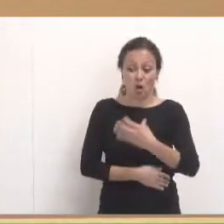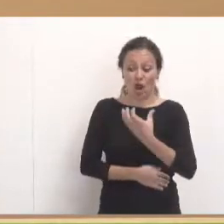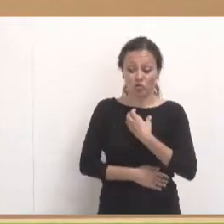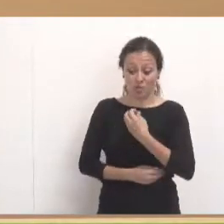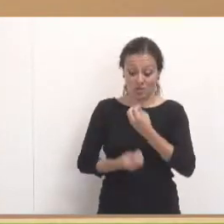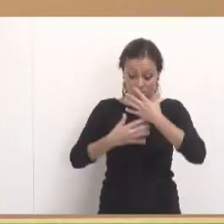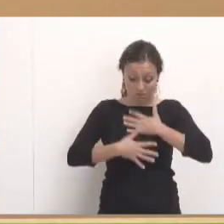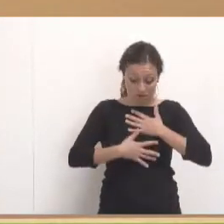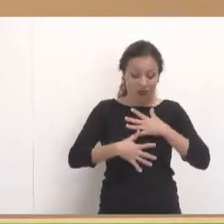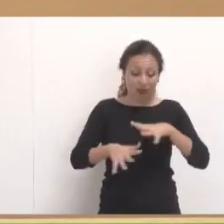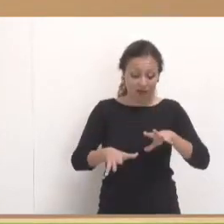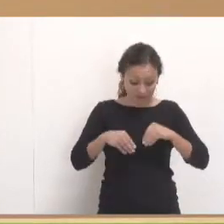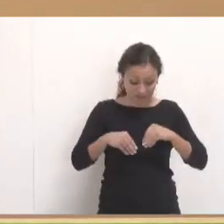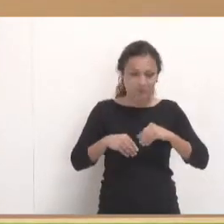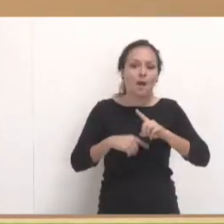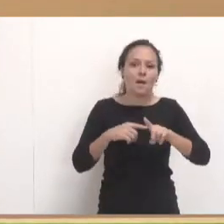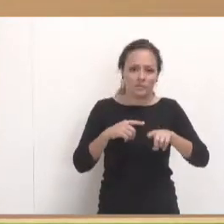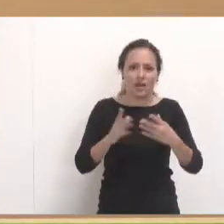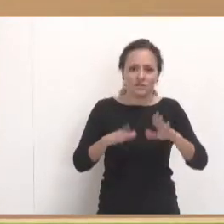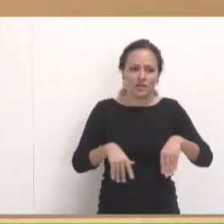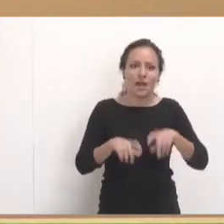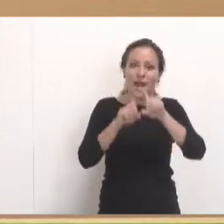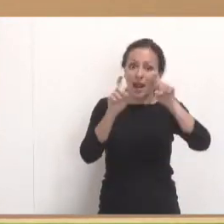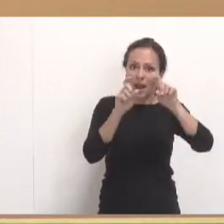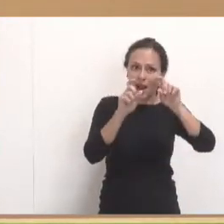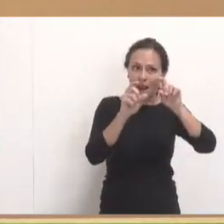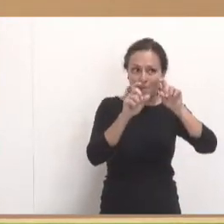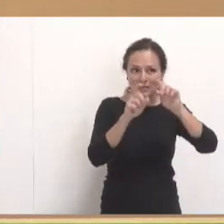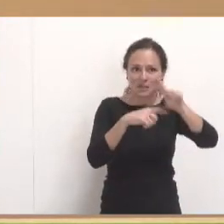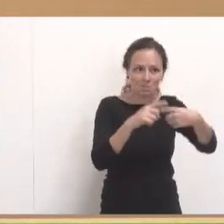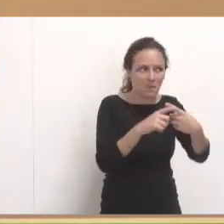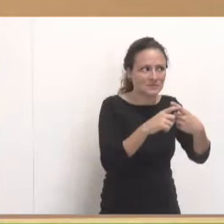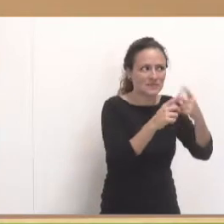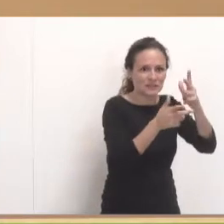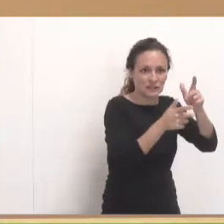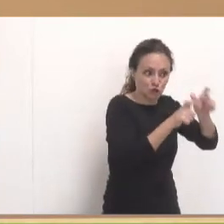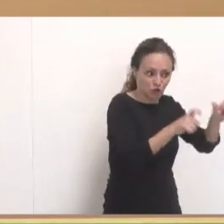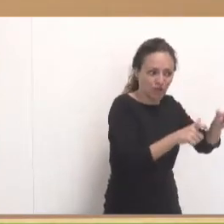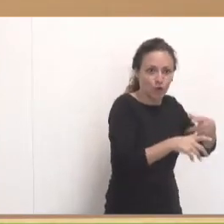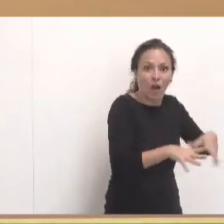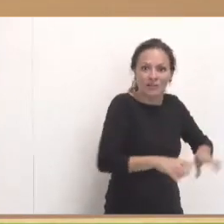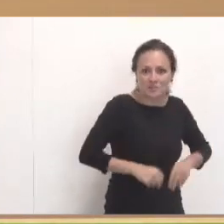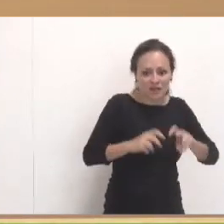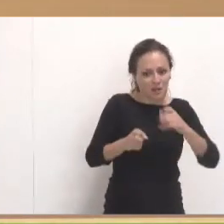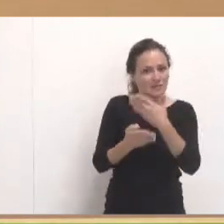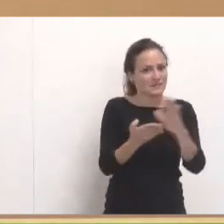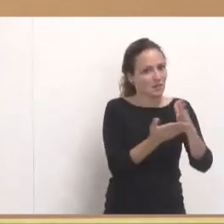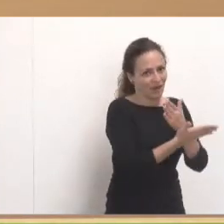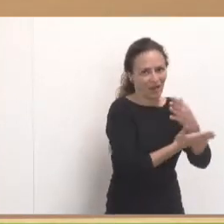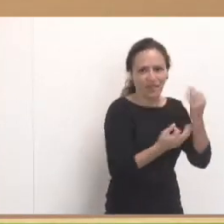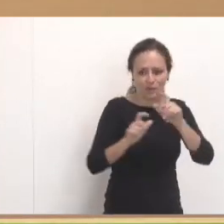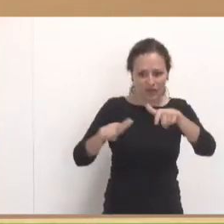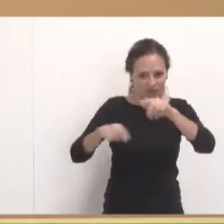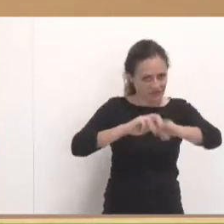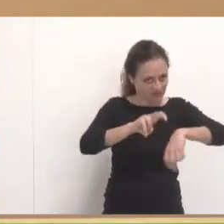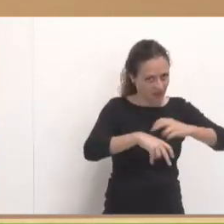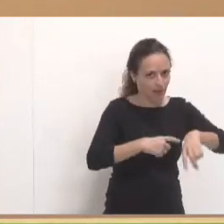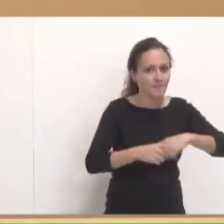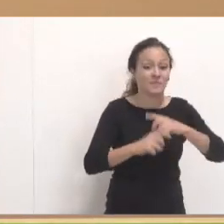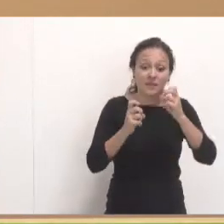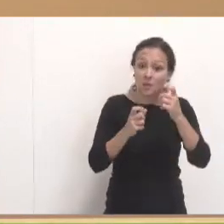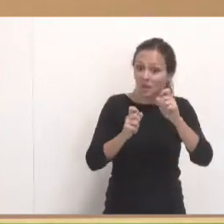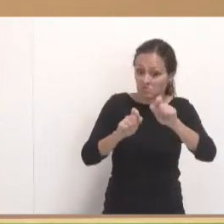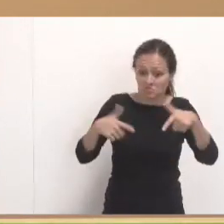ciudadanía y las empresas, incentiven cada vez más la adecuada separación en origen y, en particular, la de la materia orgánica, y